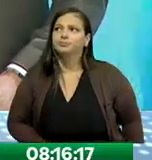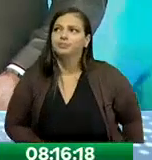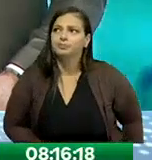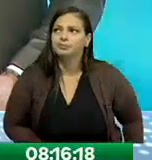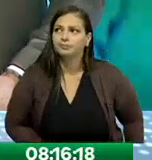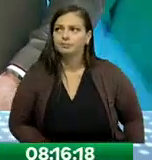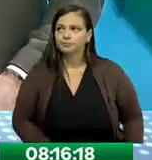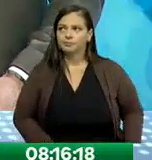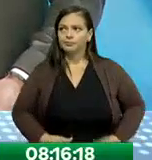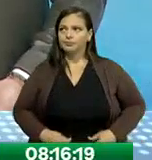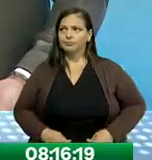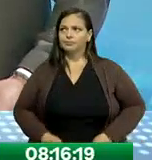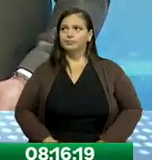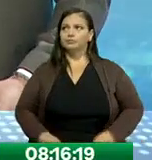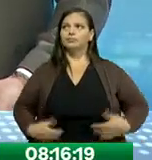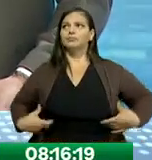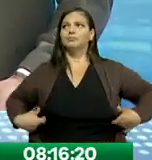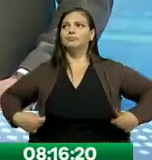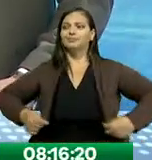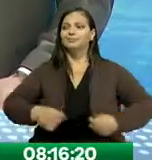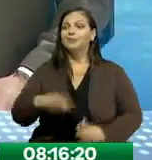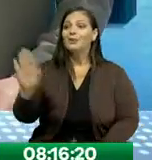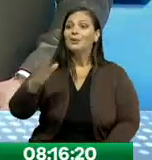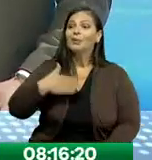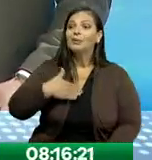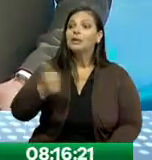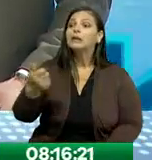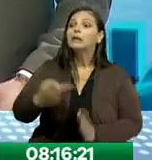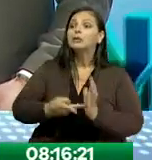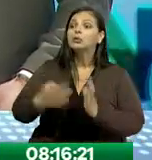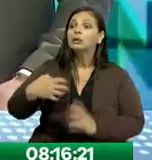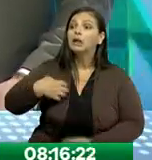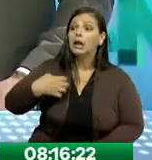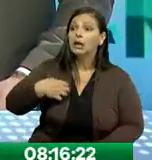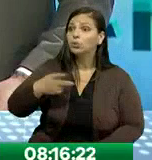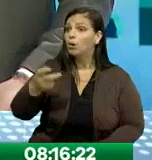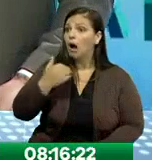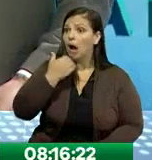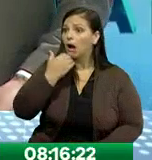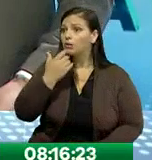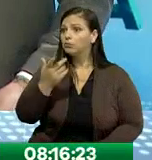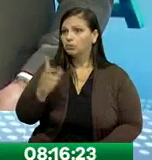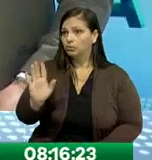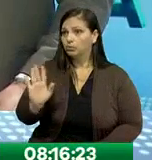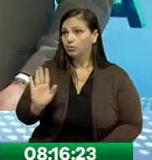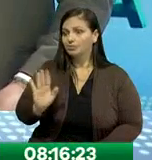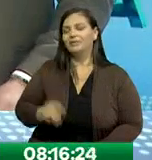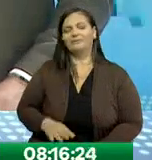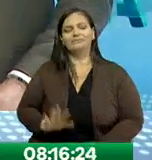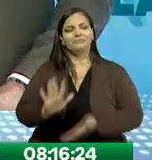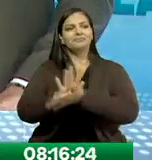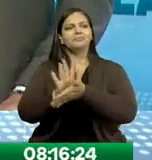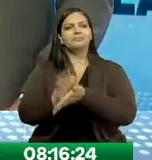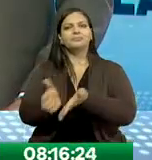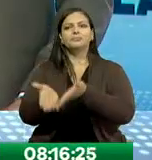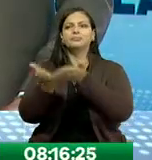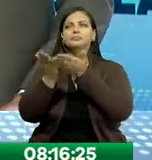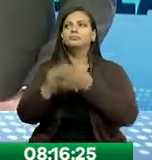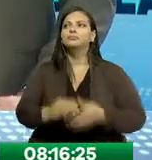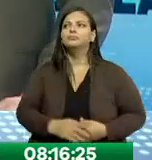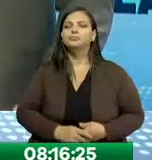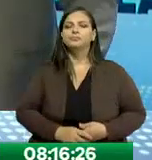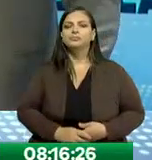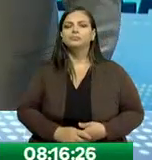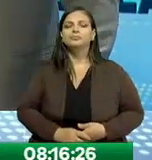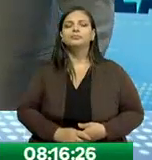rayan la pintura. ¿Qué, tienes algún reclamo ahí, hermano? No, ya, vas a pedir un mayor, ok. Mira, a mi favor, José Luis. Claro.